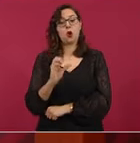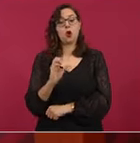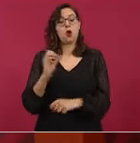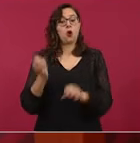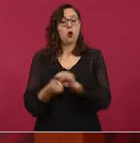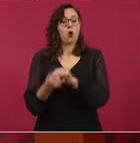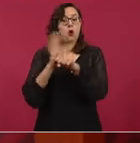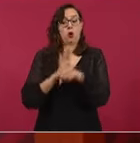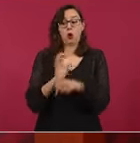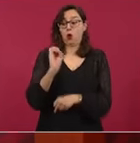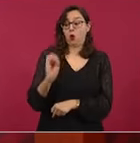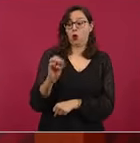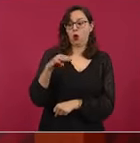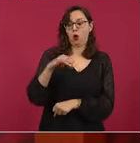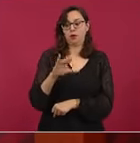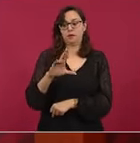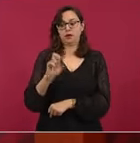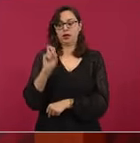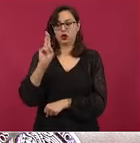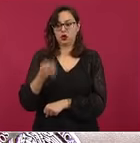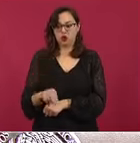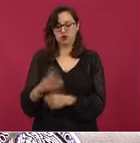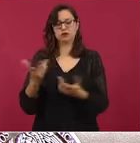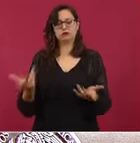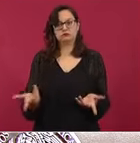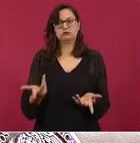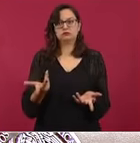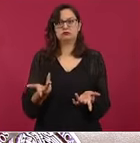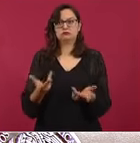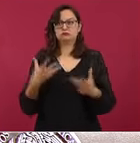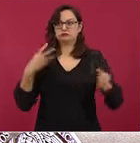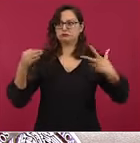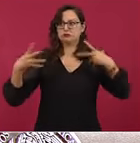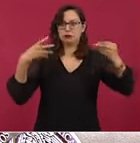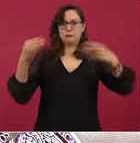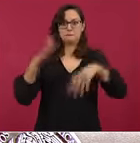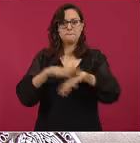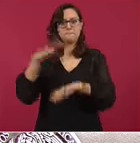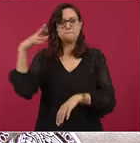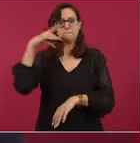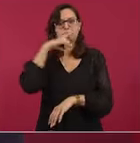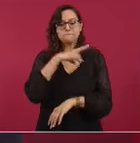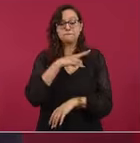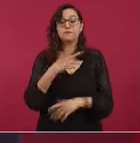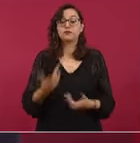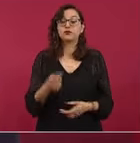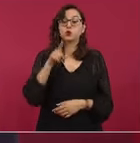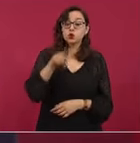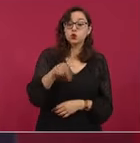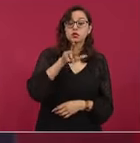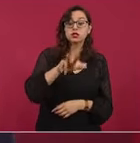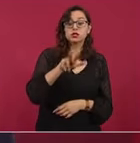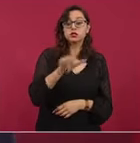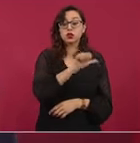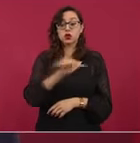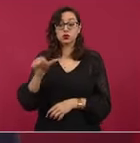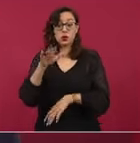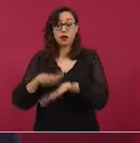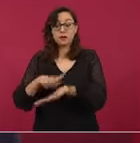año. Entonces, si no se ha vacunado o si no te has vacunado, persona que tienes 18 años de edad o